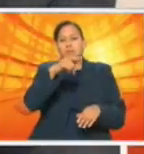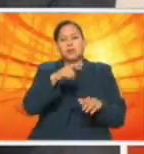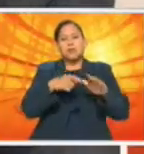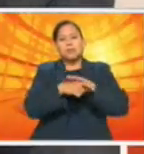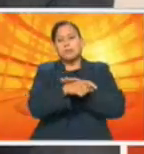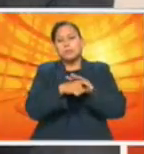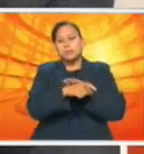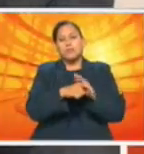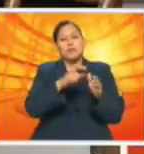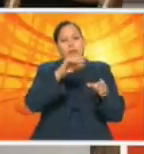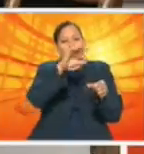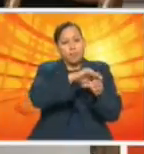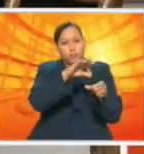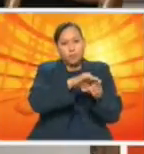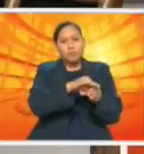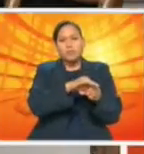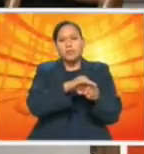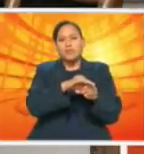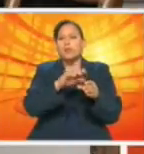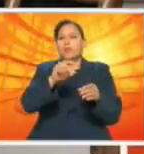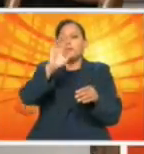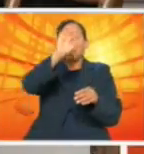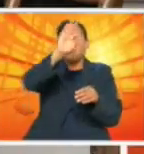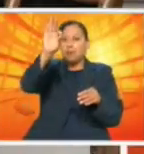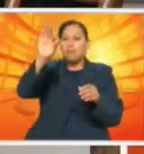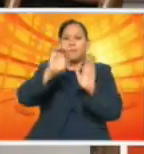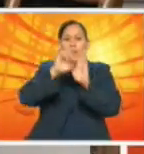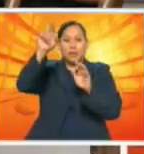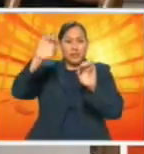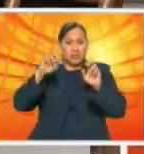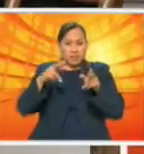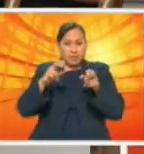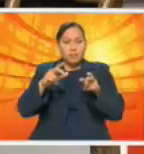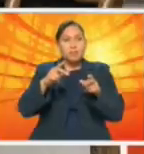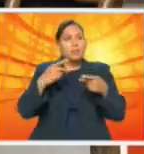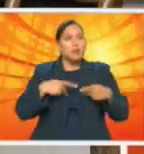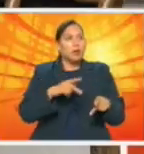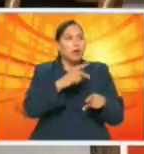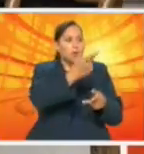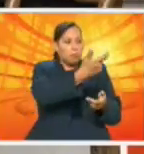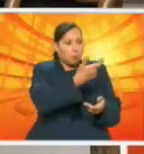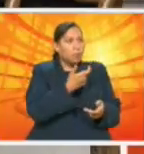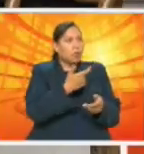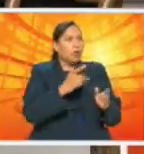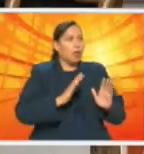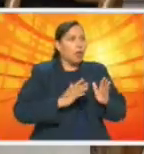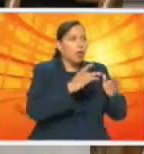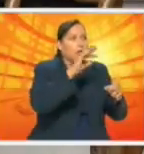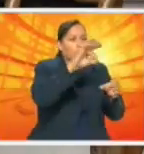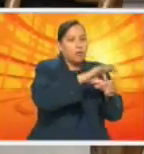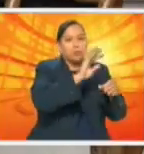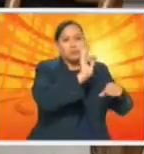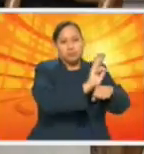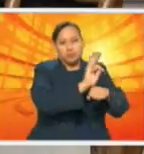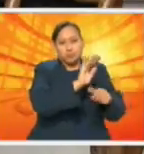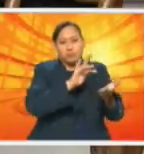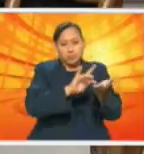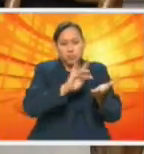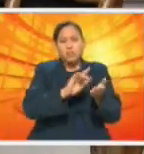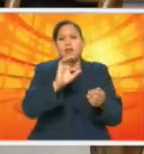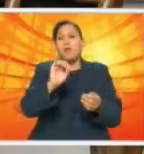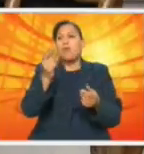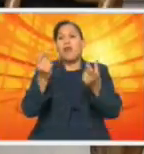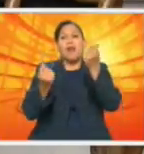de votos y de acarreo de votantes, como en Chiapas, y hay a la vez un déficit de democracia participativa. O sea, la gente